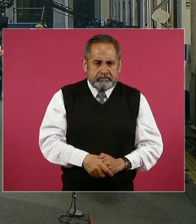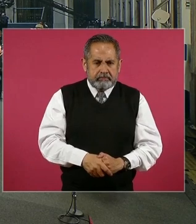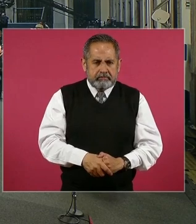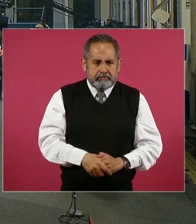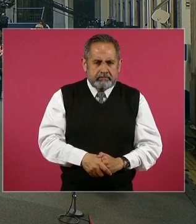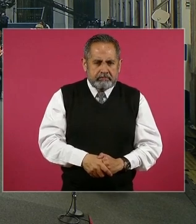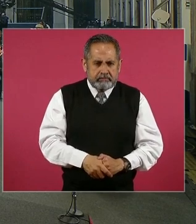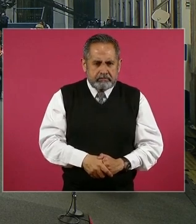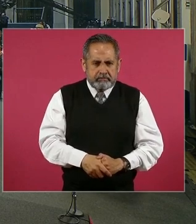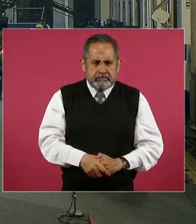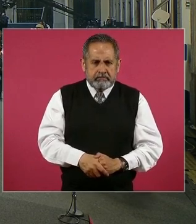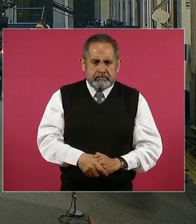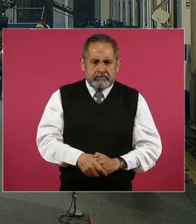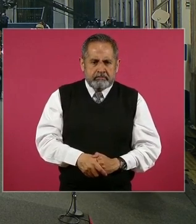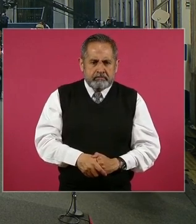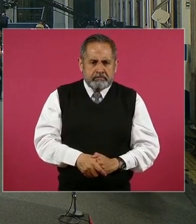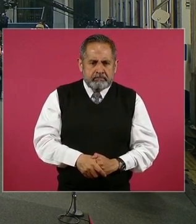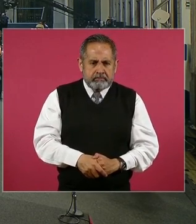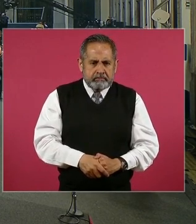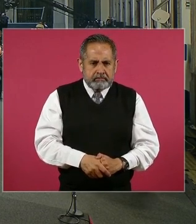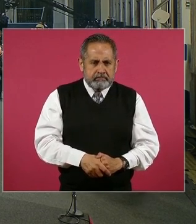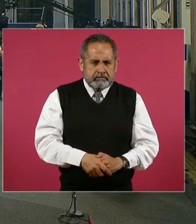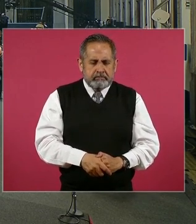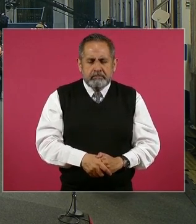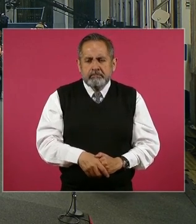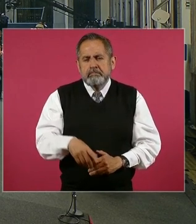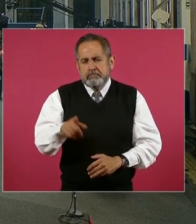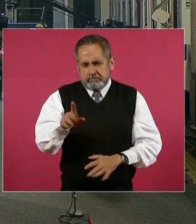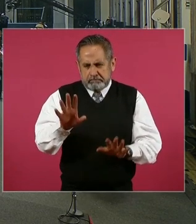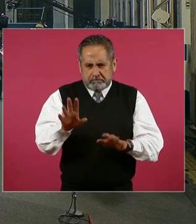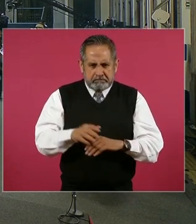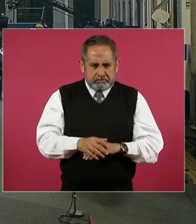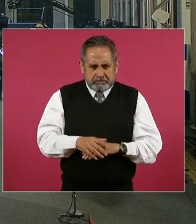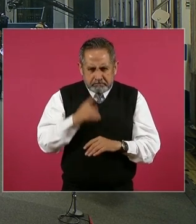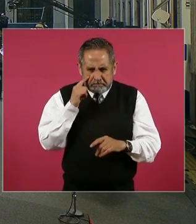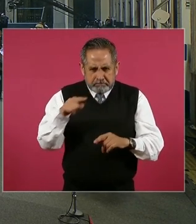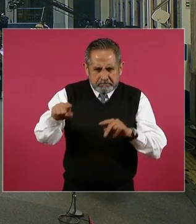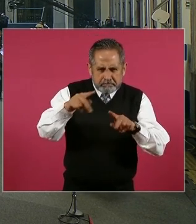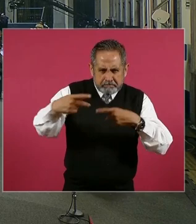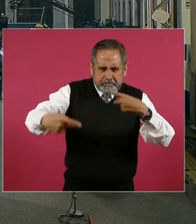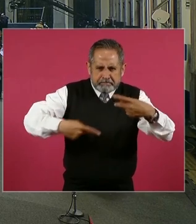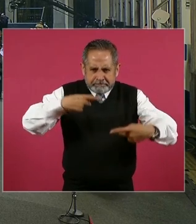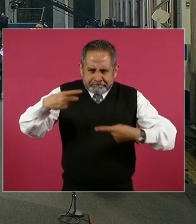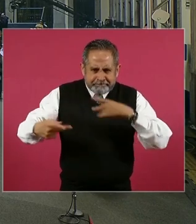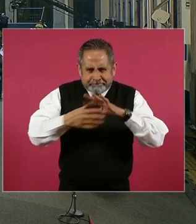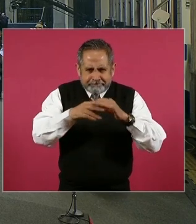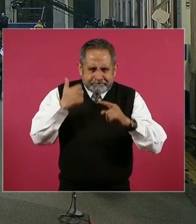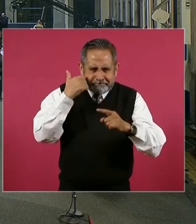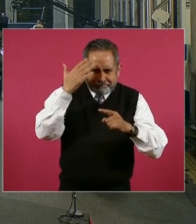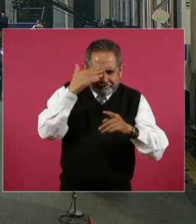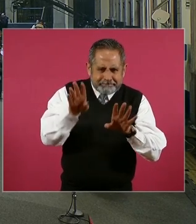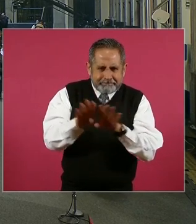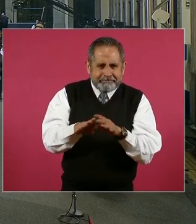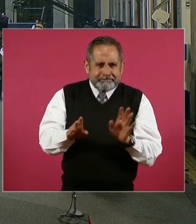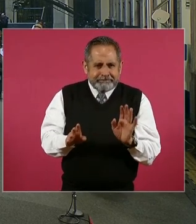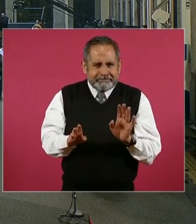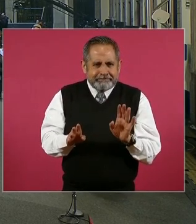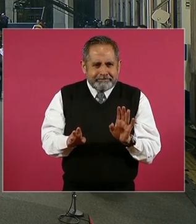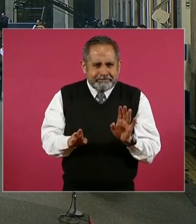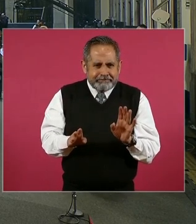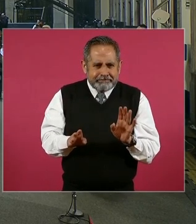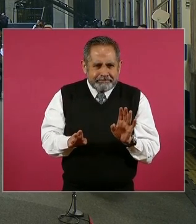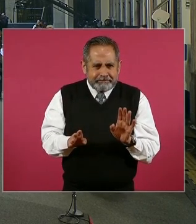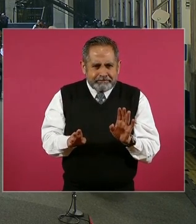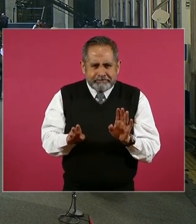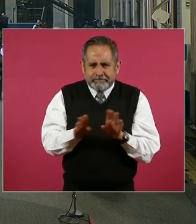adelante sí por por lo pronto como veo que todos van aquí a preguntar lo que quieren según la